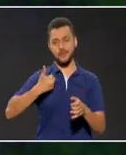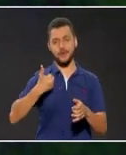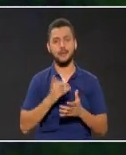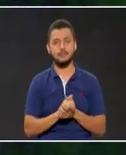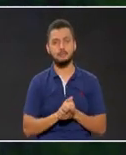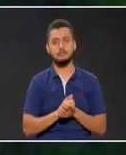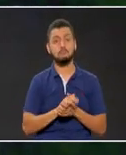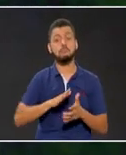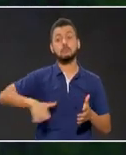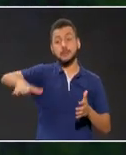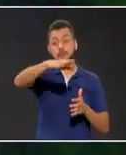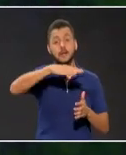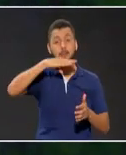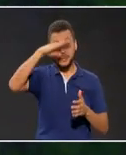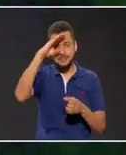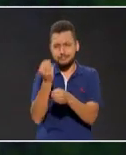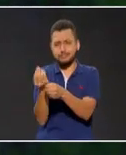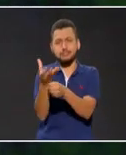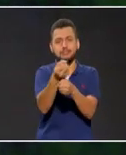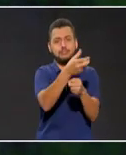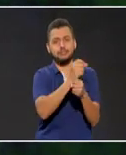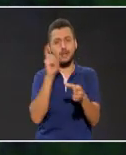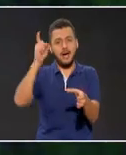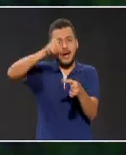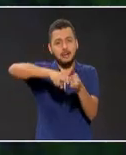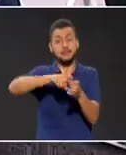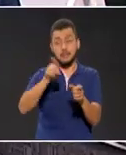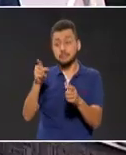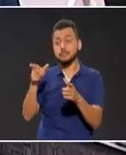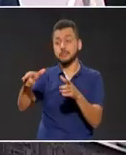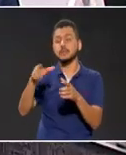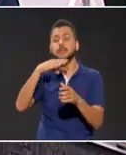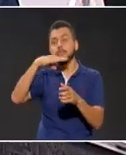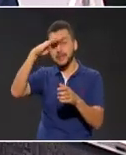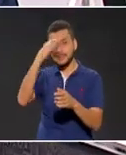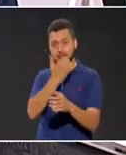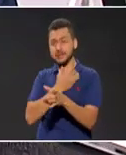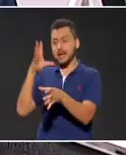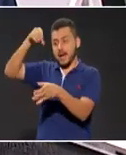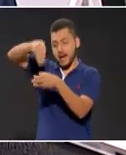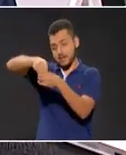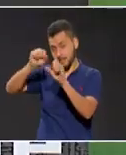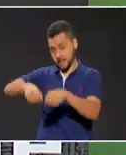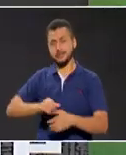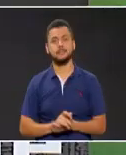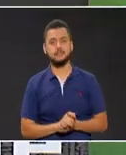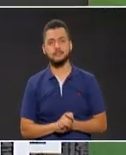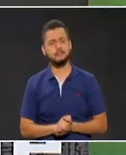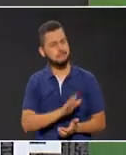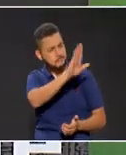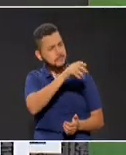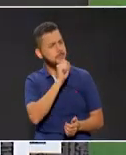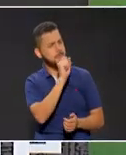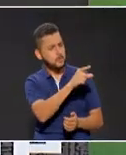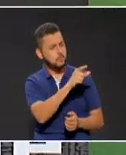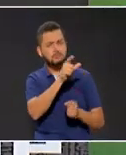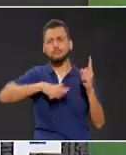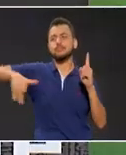cuna, puedan acceder a un empleo digno en la alcaldía de Medellín. Pero además de esa infraestructura, candidato, de ese entorno, de